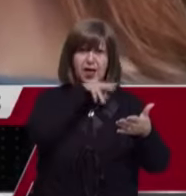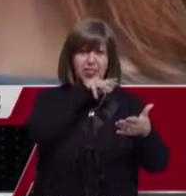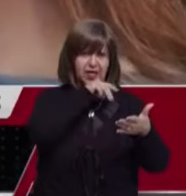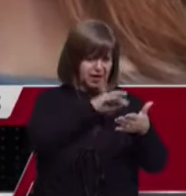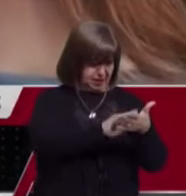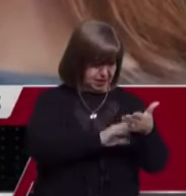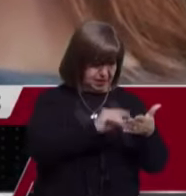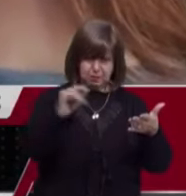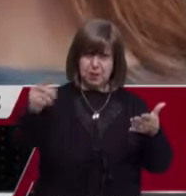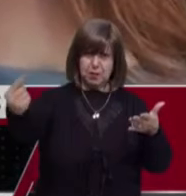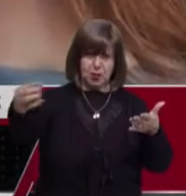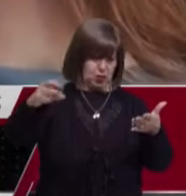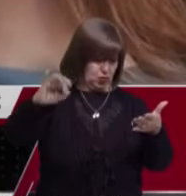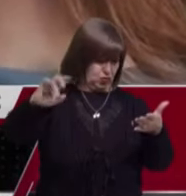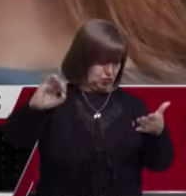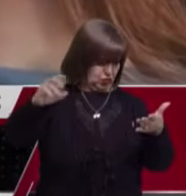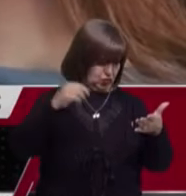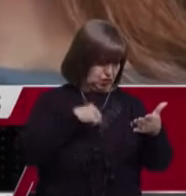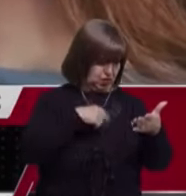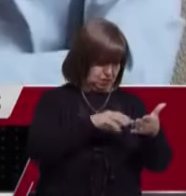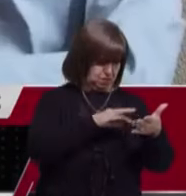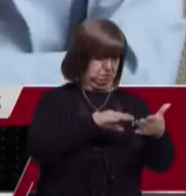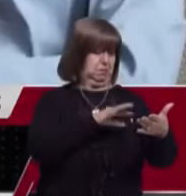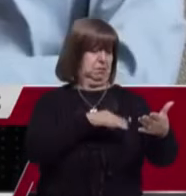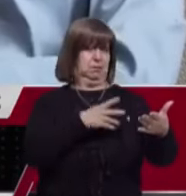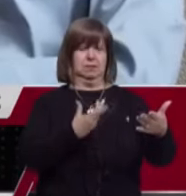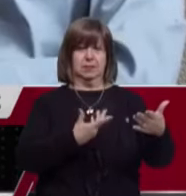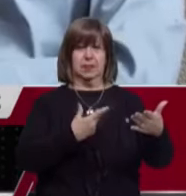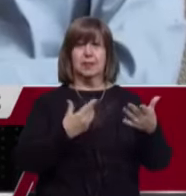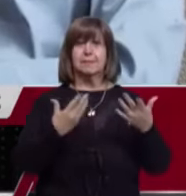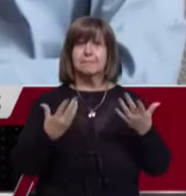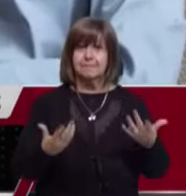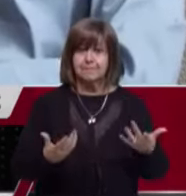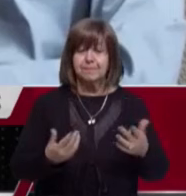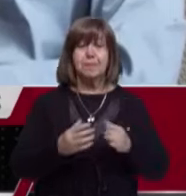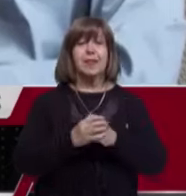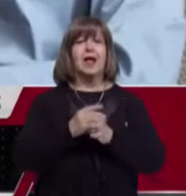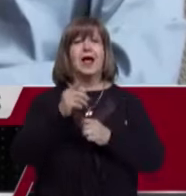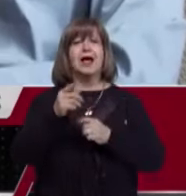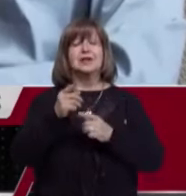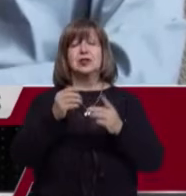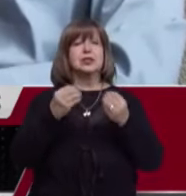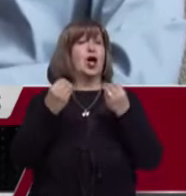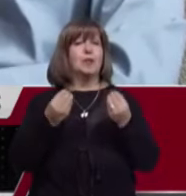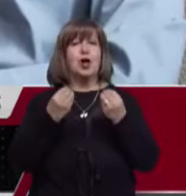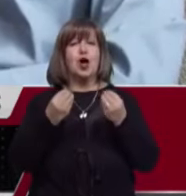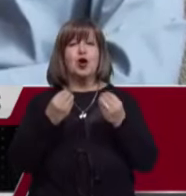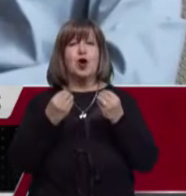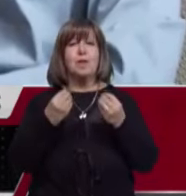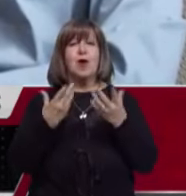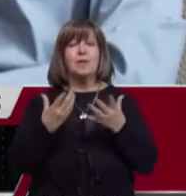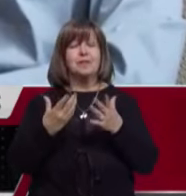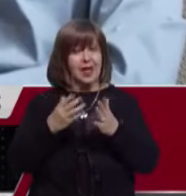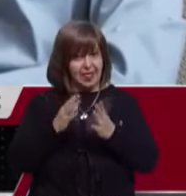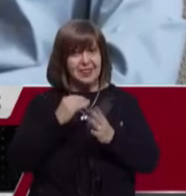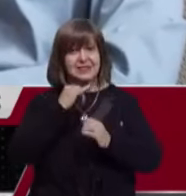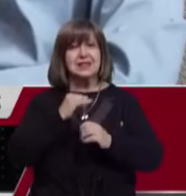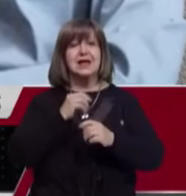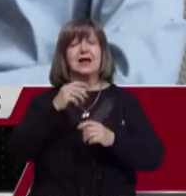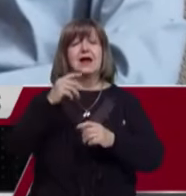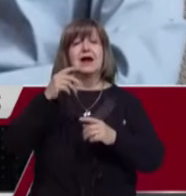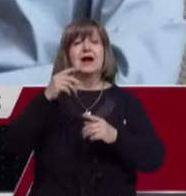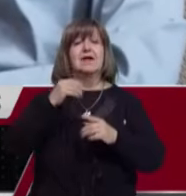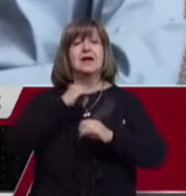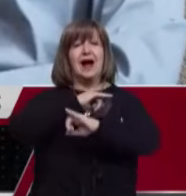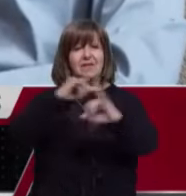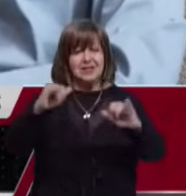familiar directo y te invitan a bajarlo? Te invitan a bajar la aplicación. Así es. Te mandan un link para que vos descargues la aplicación.